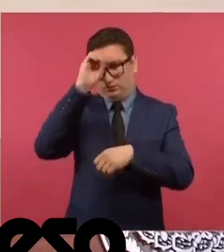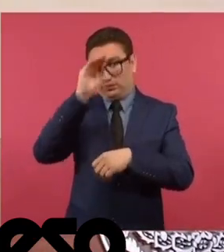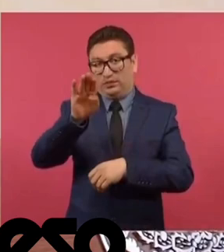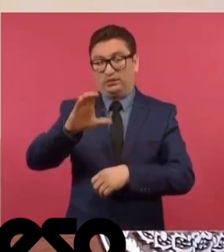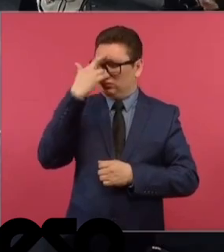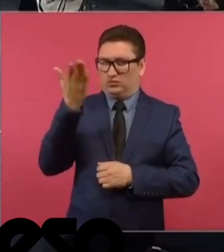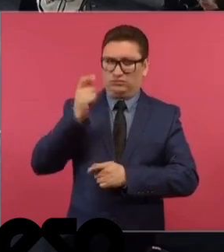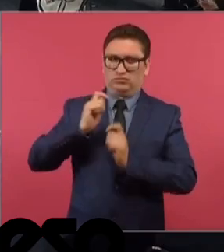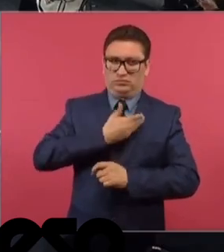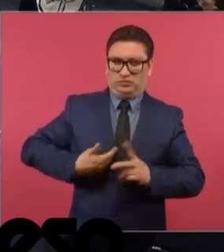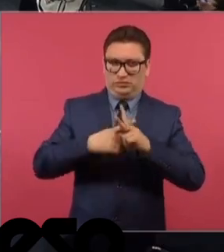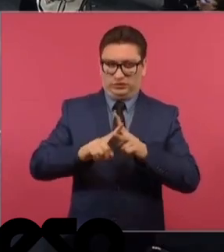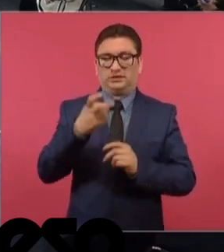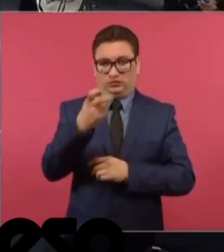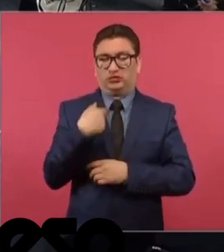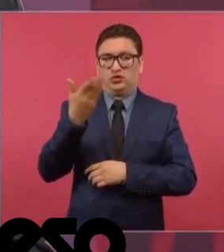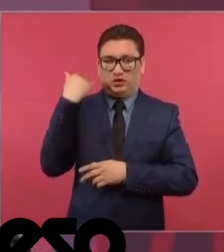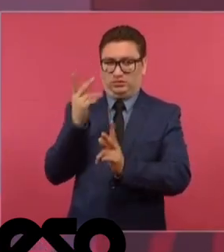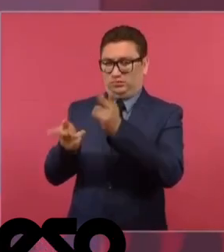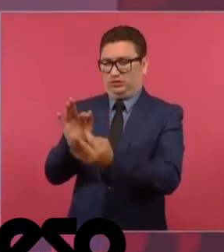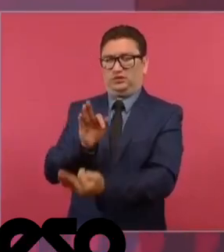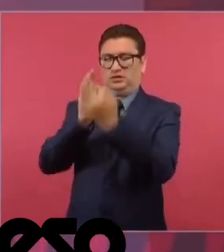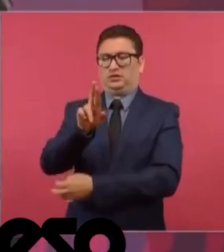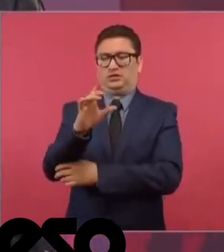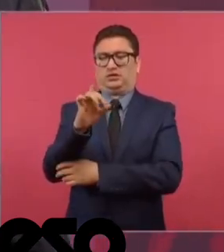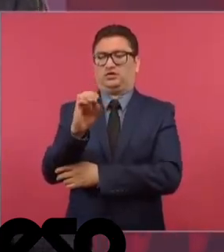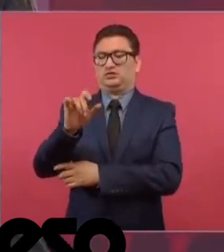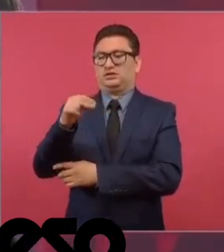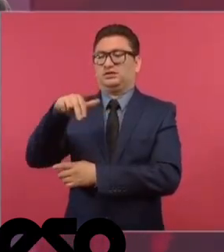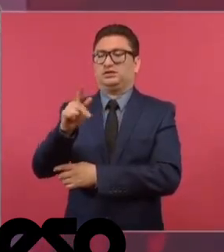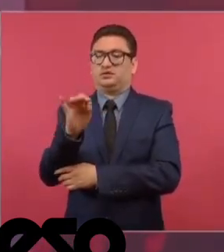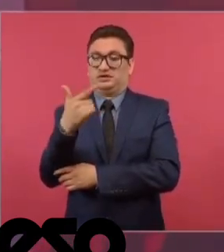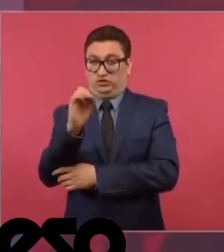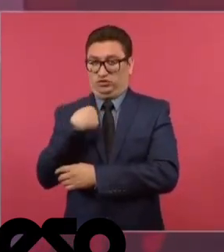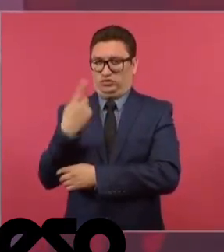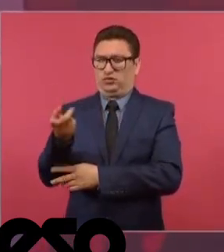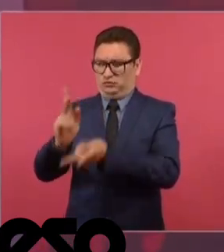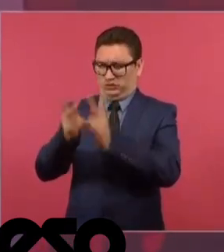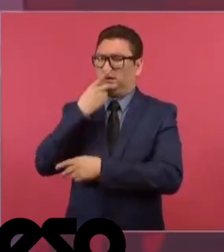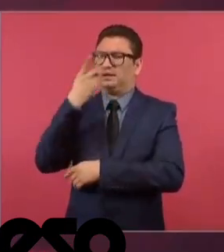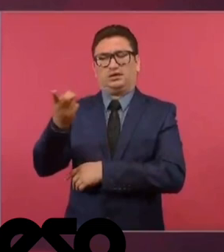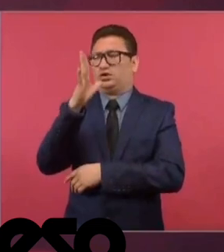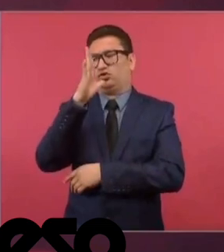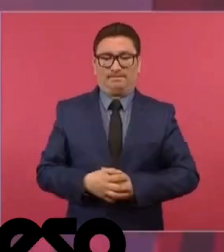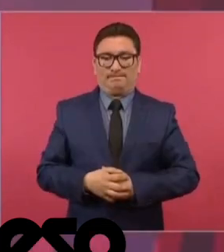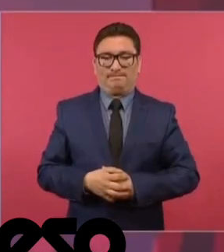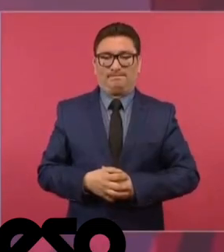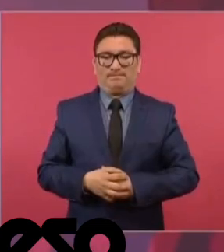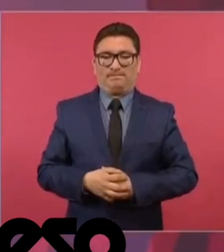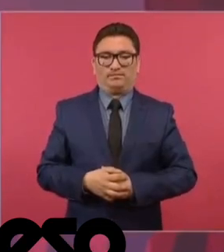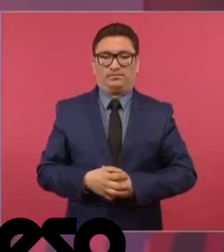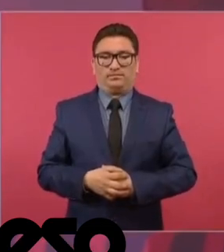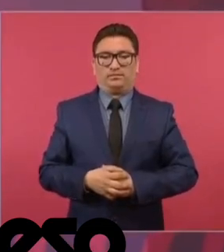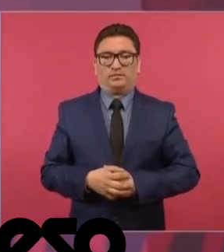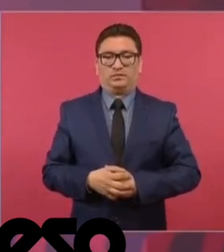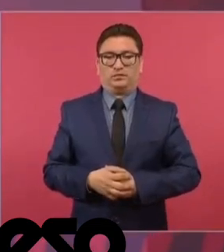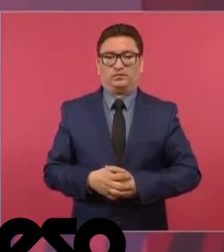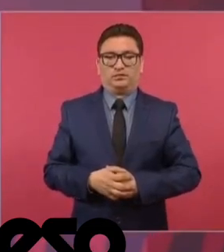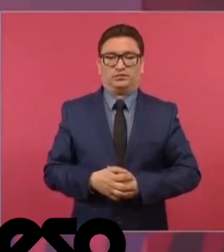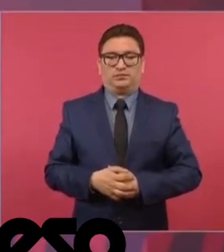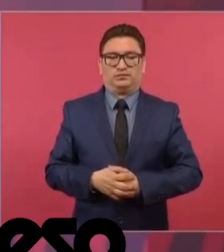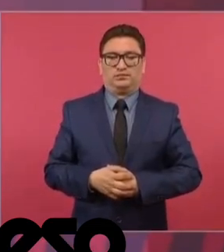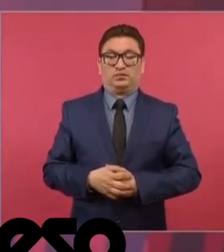Baja California Sur. Y yo hablé con Ricardo Salinas Pliego y le dije que no se podía. Y él aceptó, entendió. No tengo conocimiento